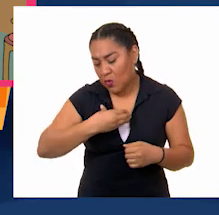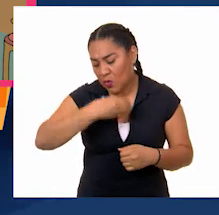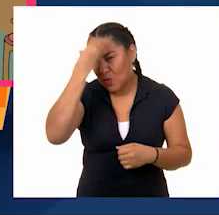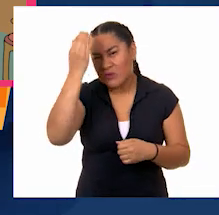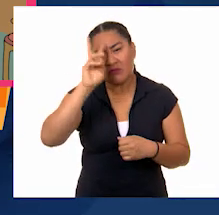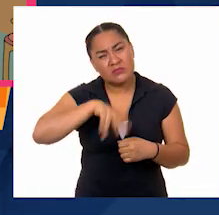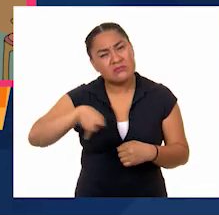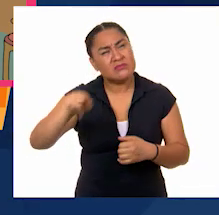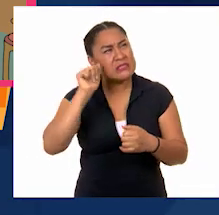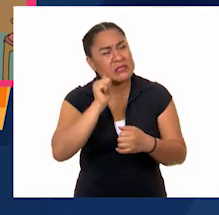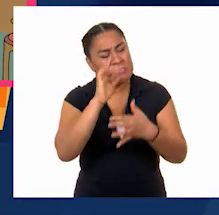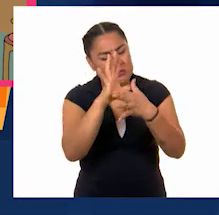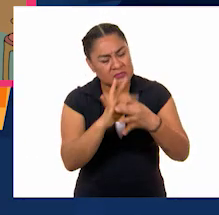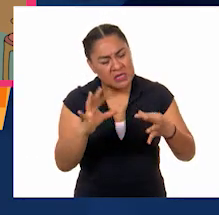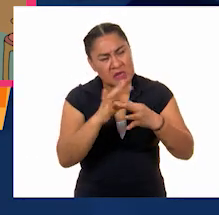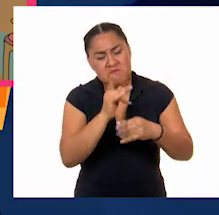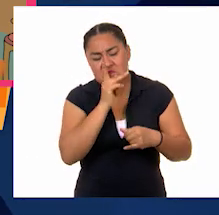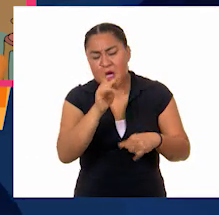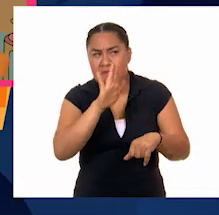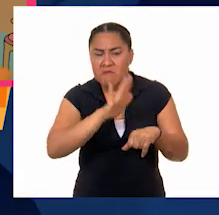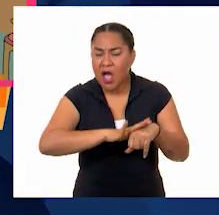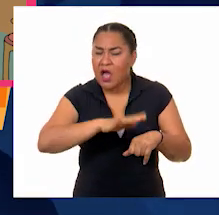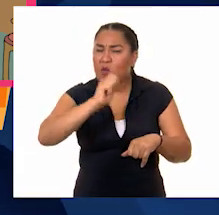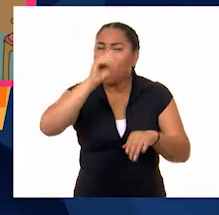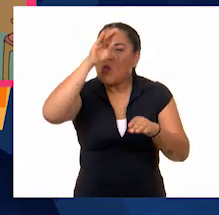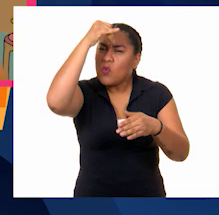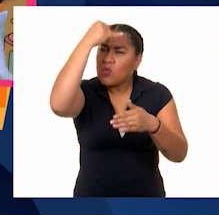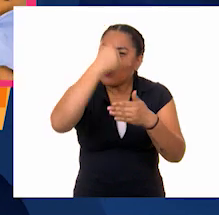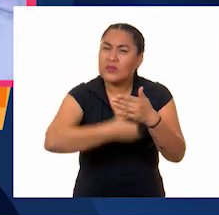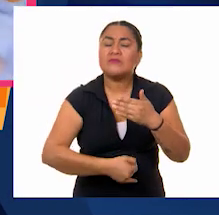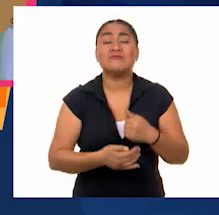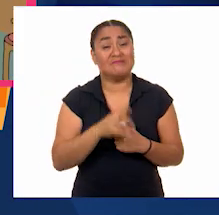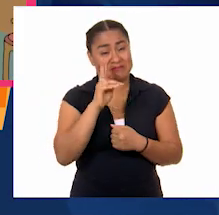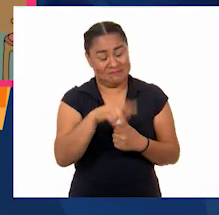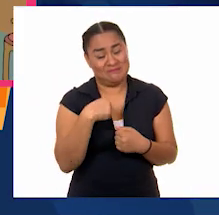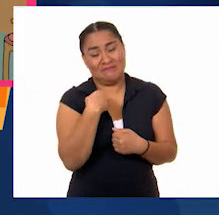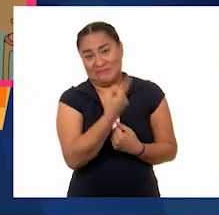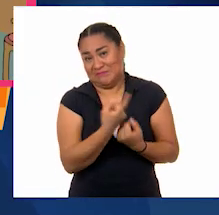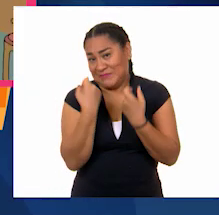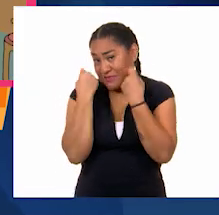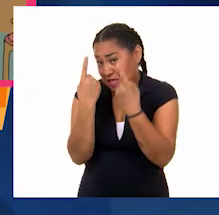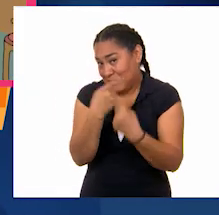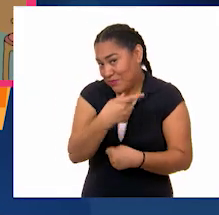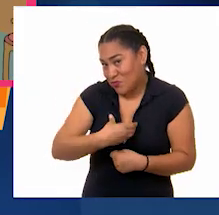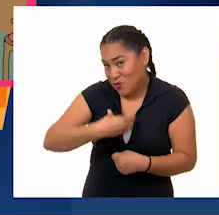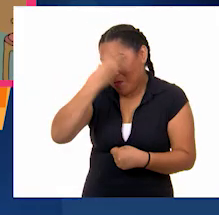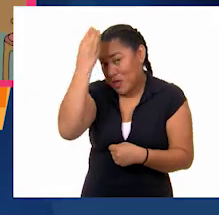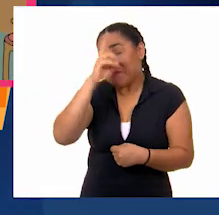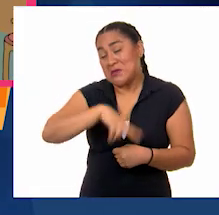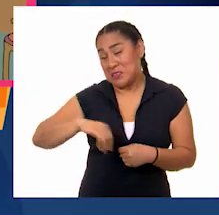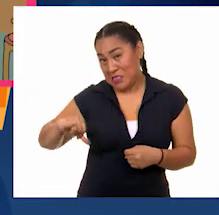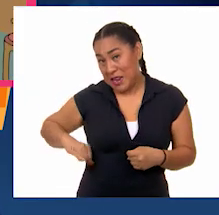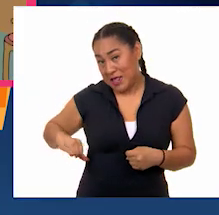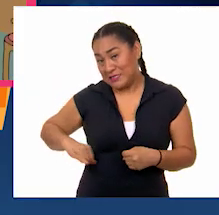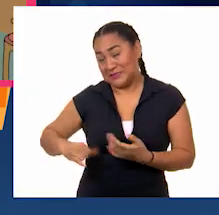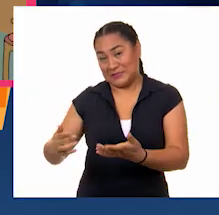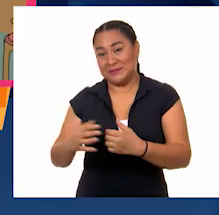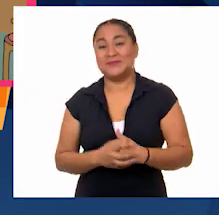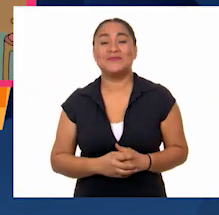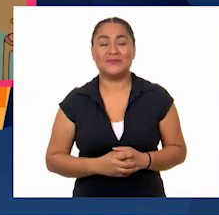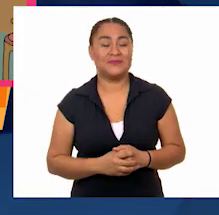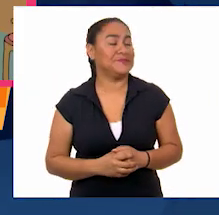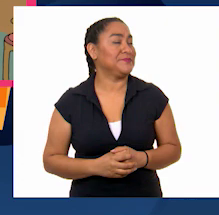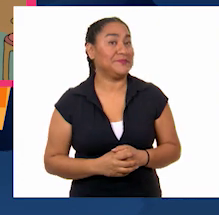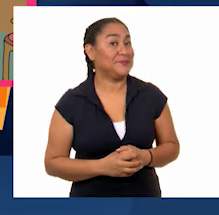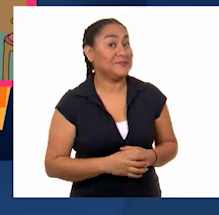unas cosas muy profundas. ¡Ay, por eso lo admiro tanto al Don Leopoldo! ¡Qué inteligente es! No